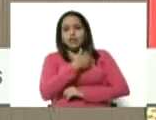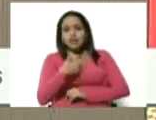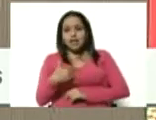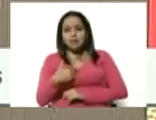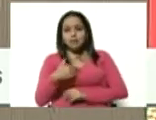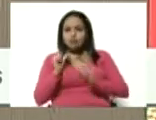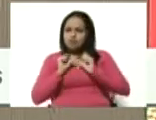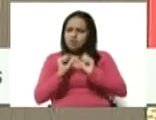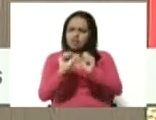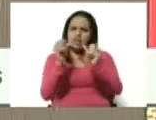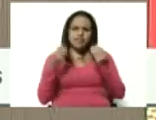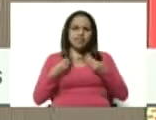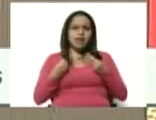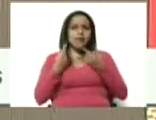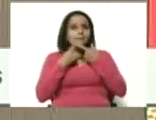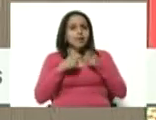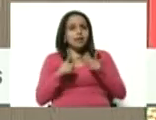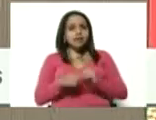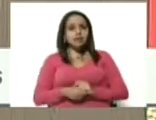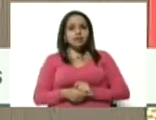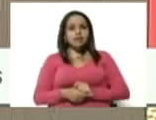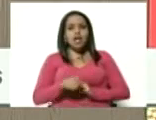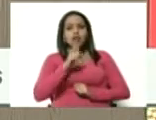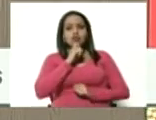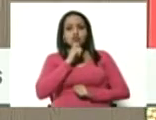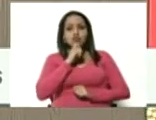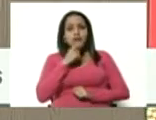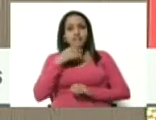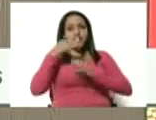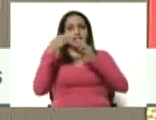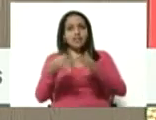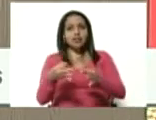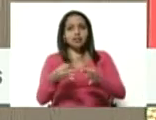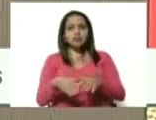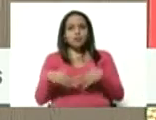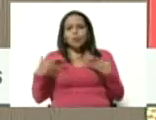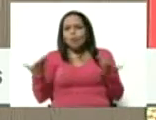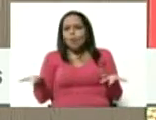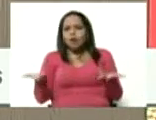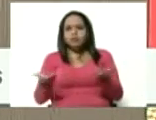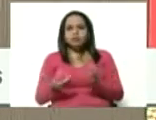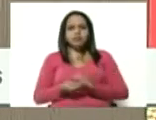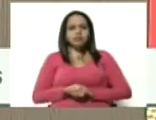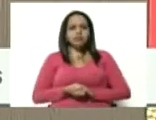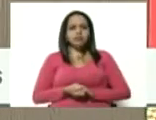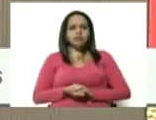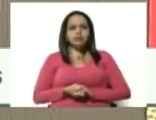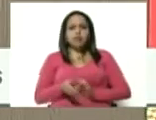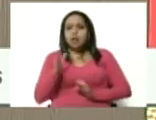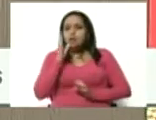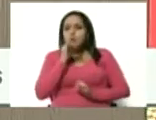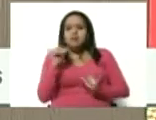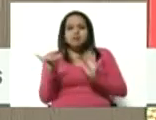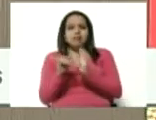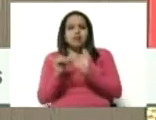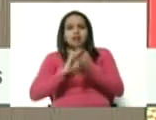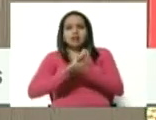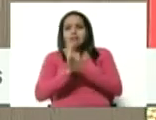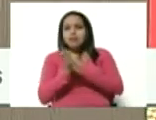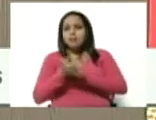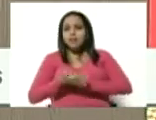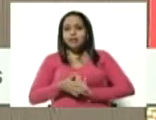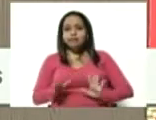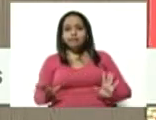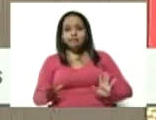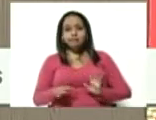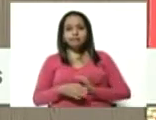nuestras vidas, pero la dura realidad es que ni siquiera está cerca de terminar. ¿Nos